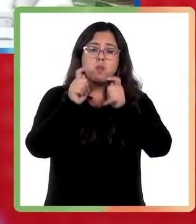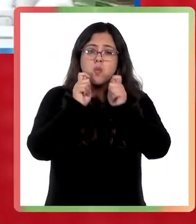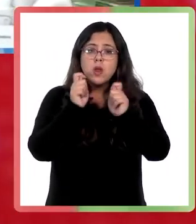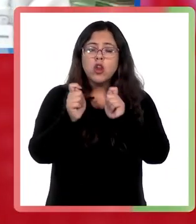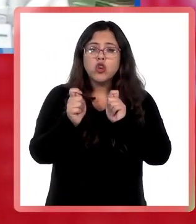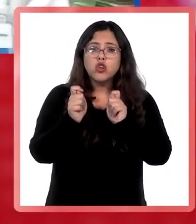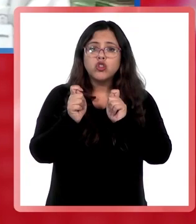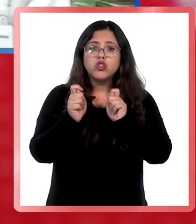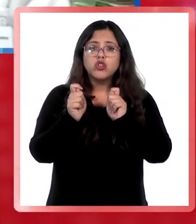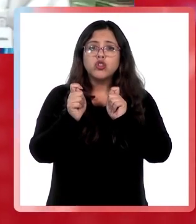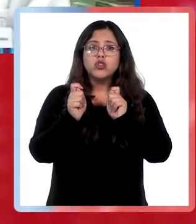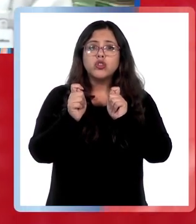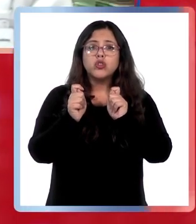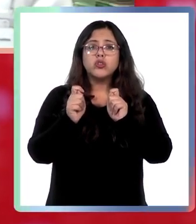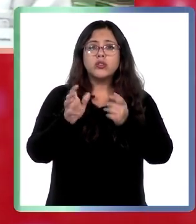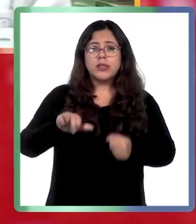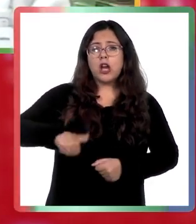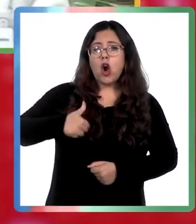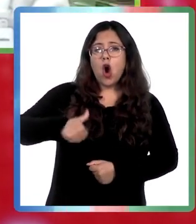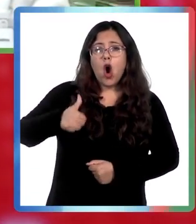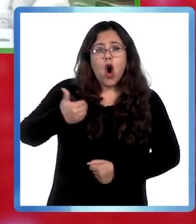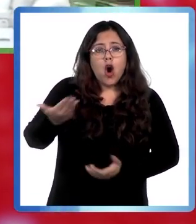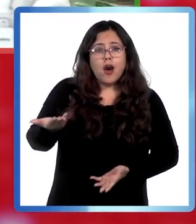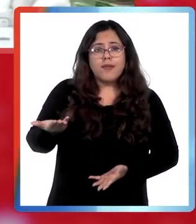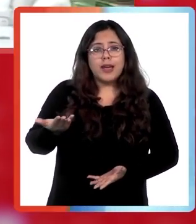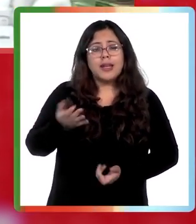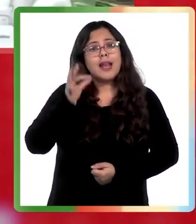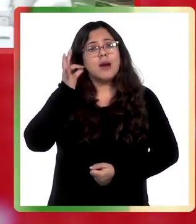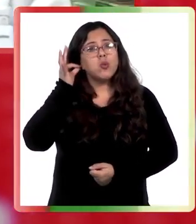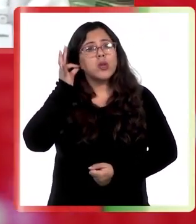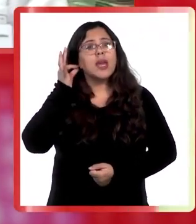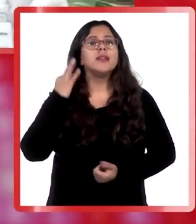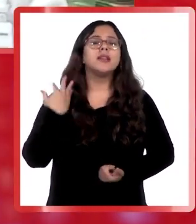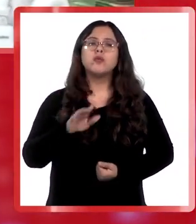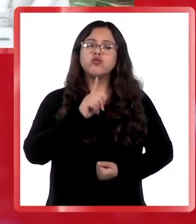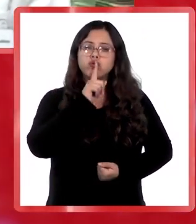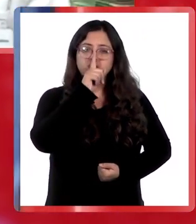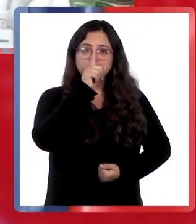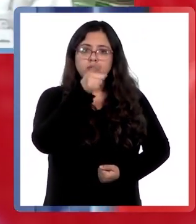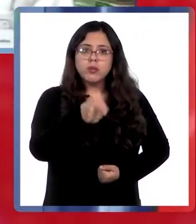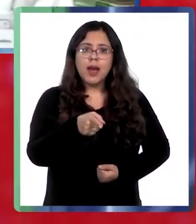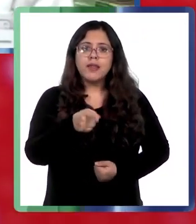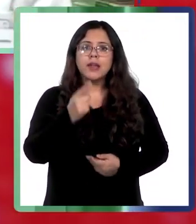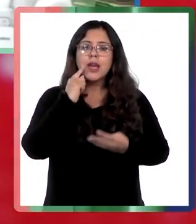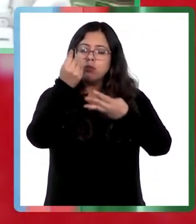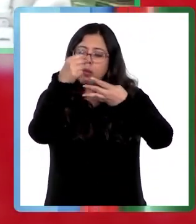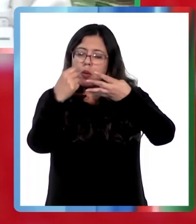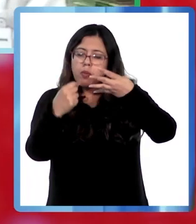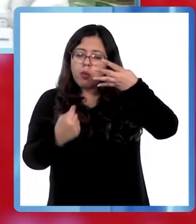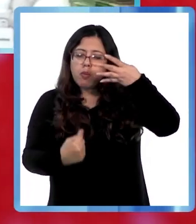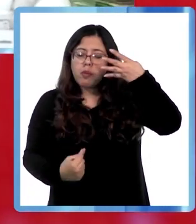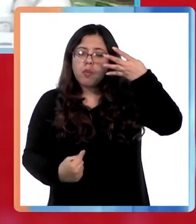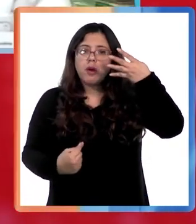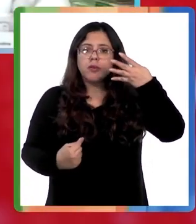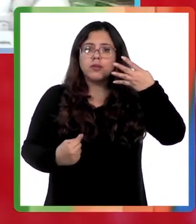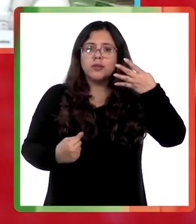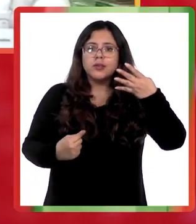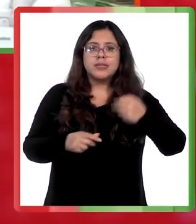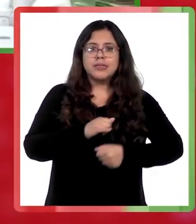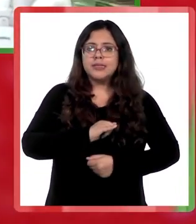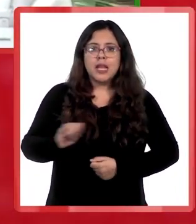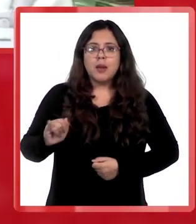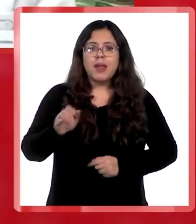y peligrosos le suceden desde muy jóvenes, las mujeres están acostumbradas a chequearse desde el orden,